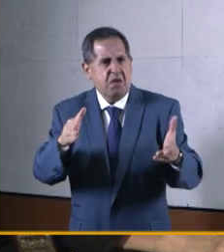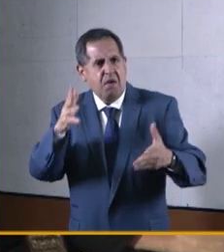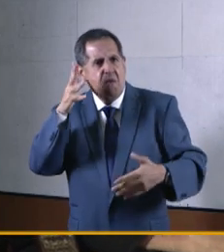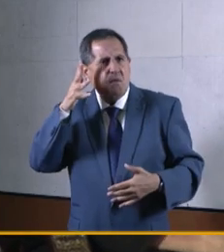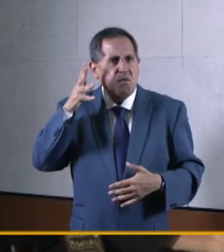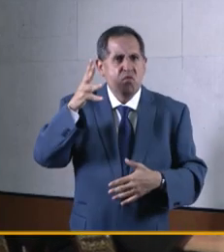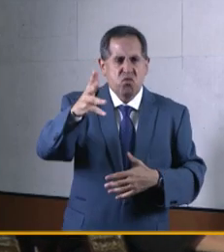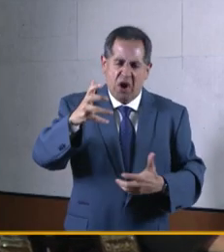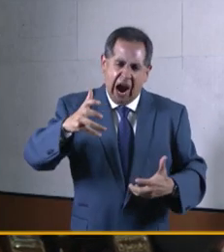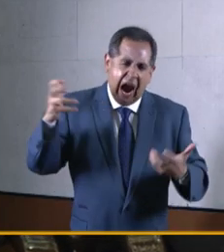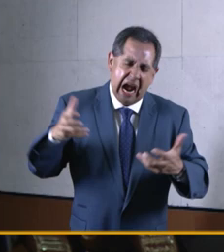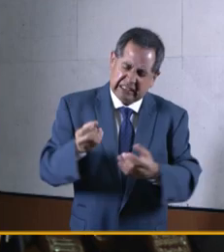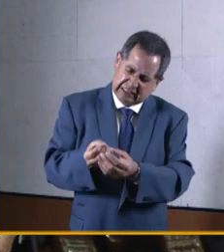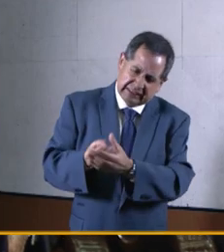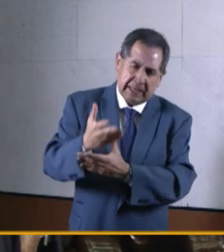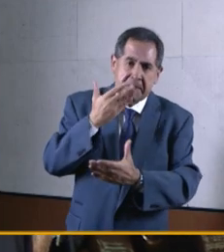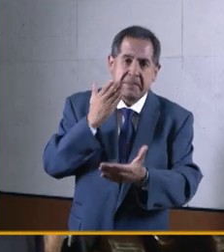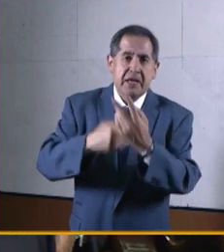futuro